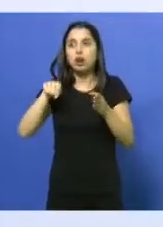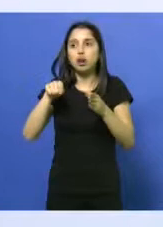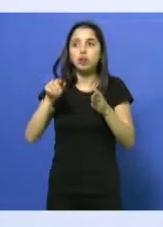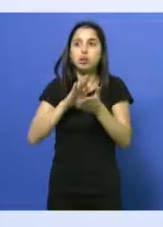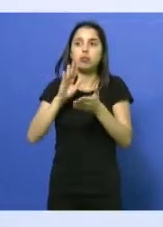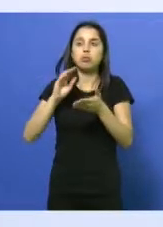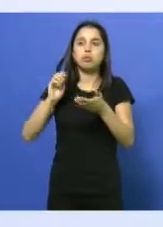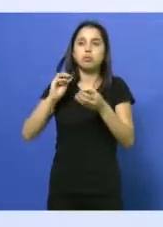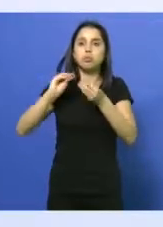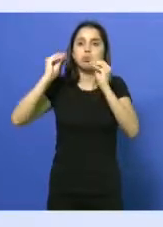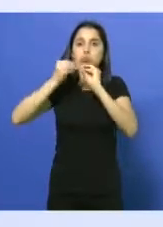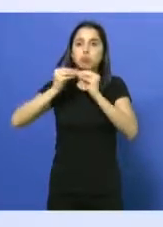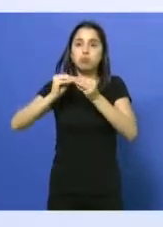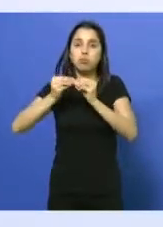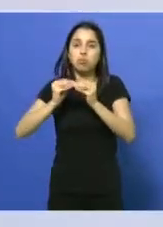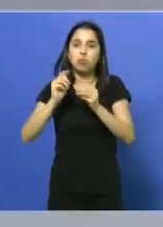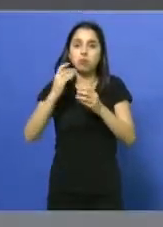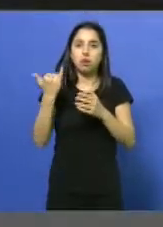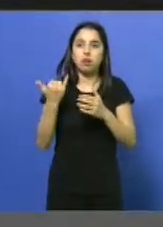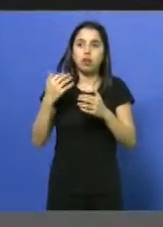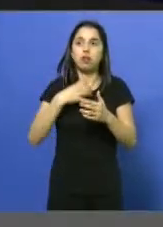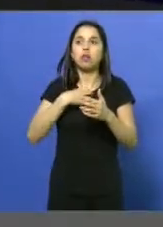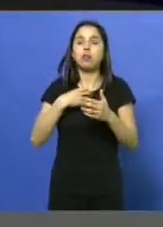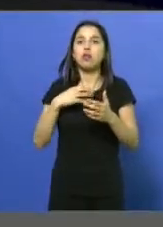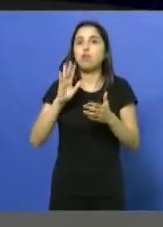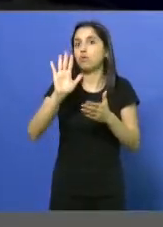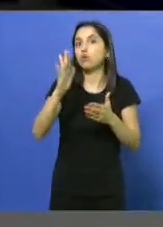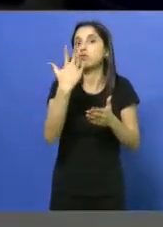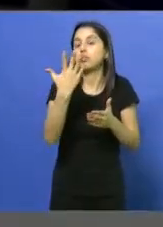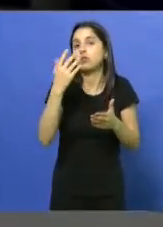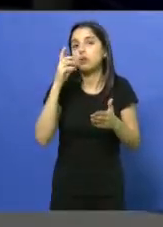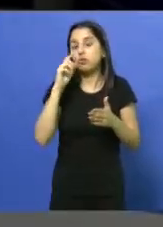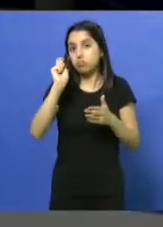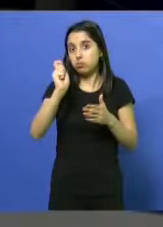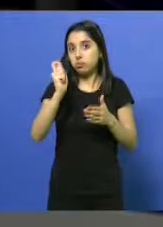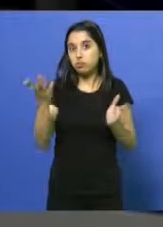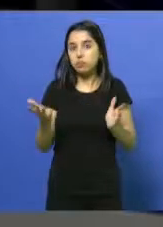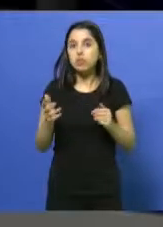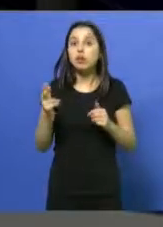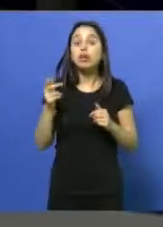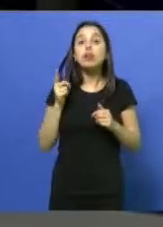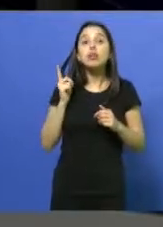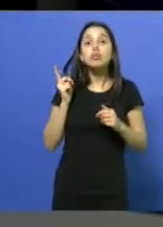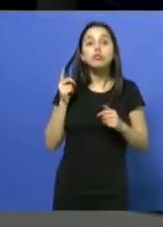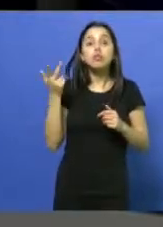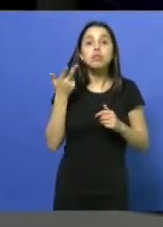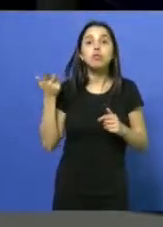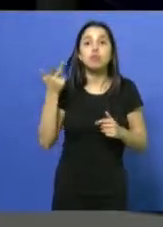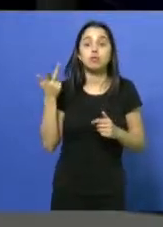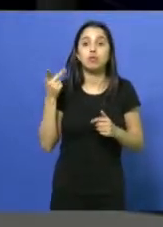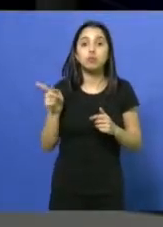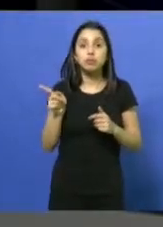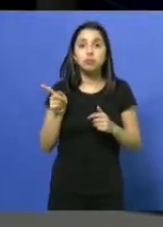vamos a resolver a los 5 meses. Quienes estaban son los 3 máximos referentes de 2 clínicas, de